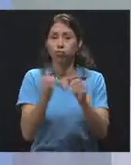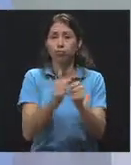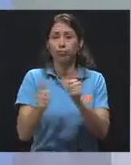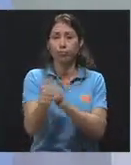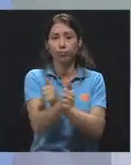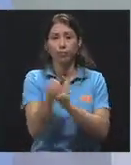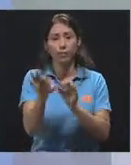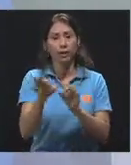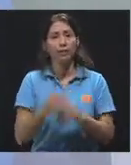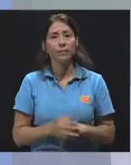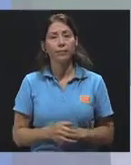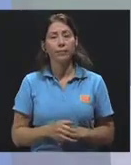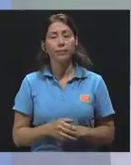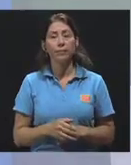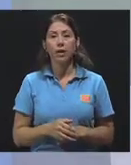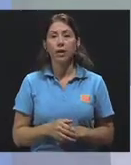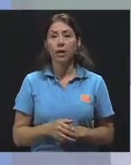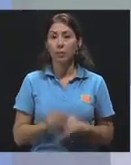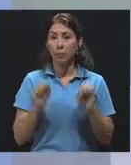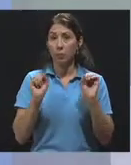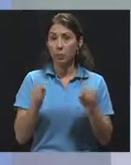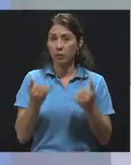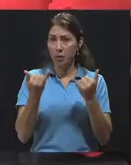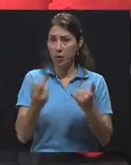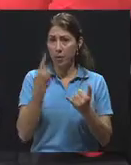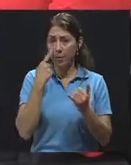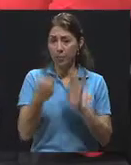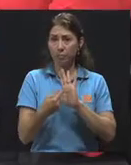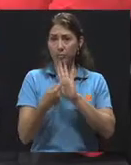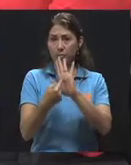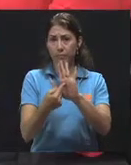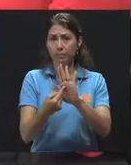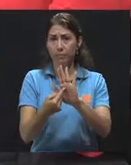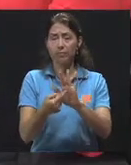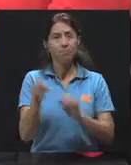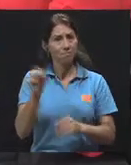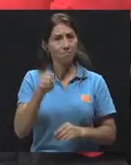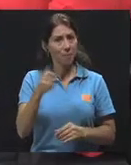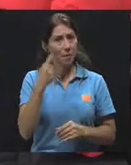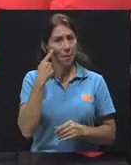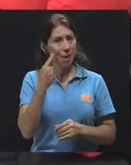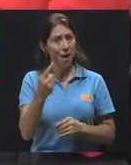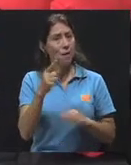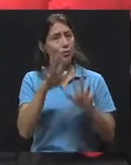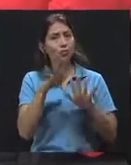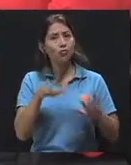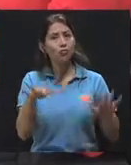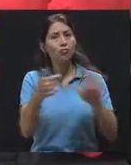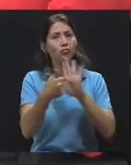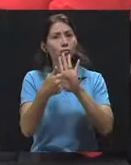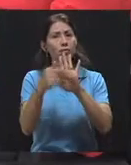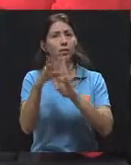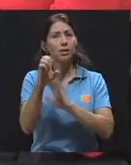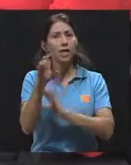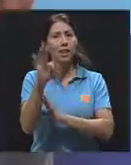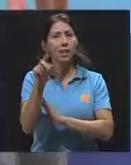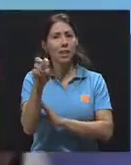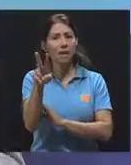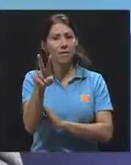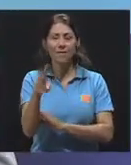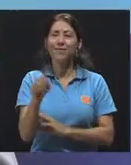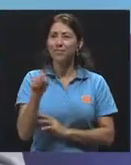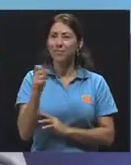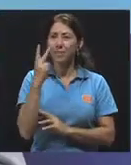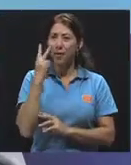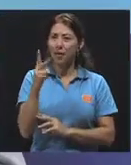llaman, les dicen como front-end developers. ¿Qué tal si vamos a imágenes? Veamos imágenes del CETAF. De todo esto